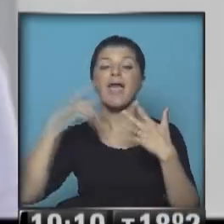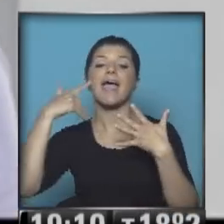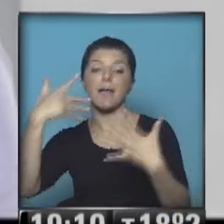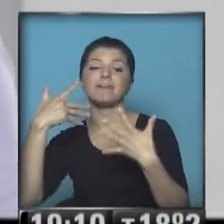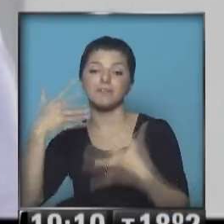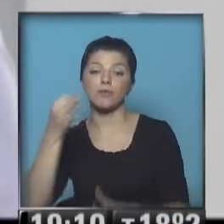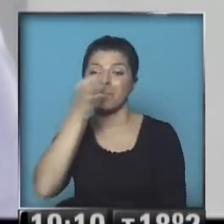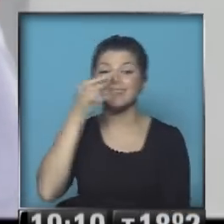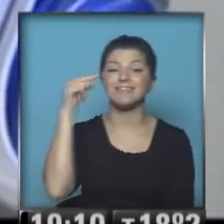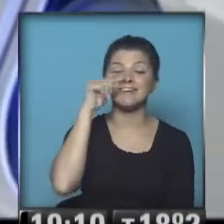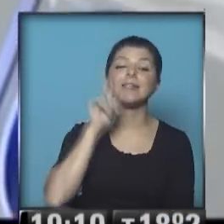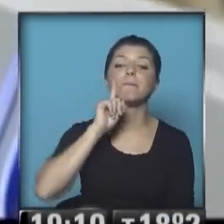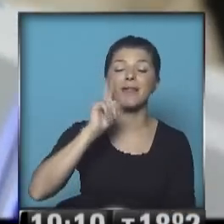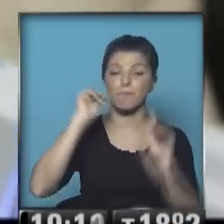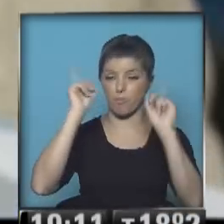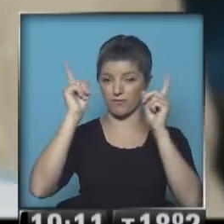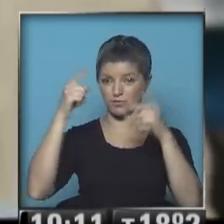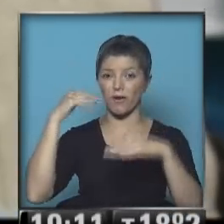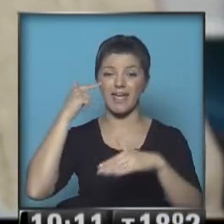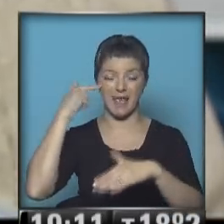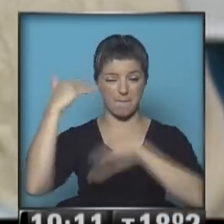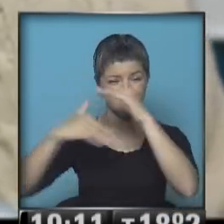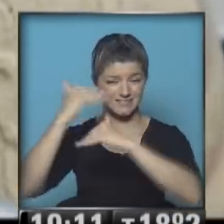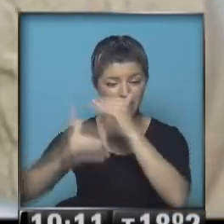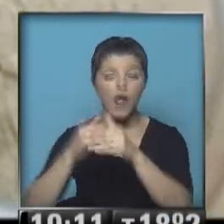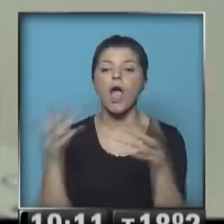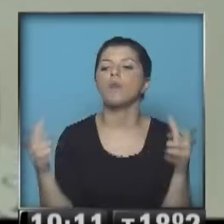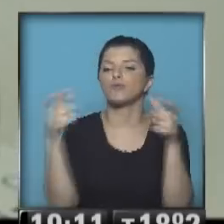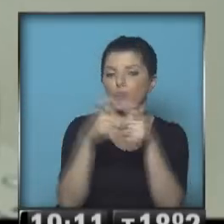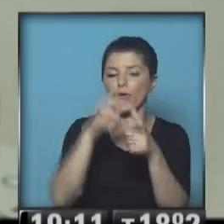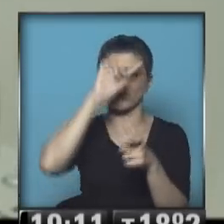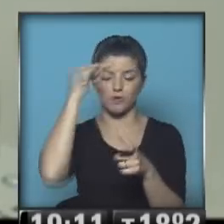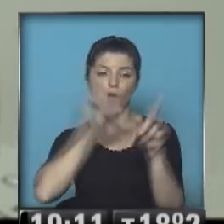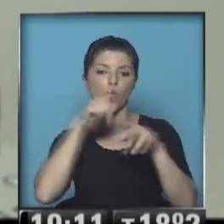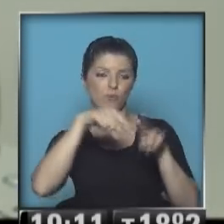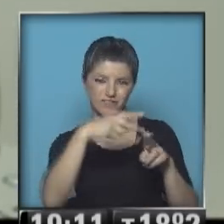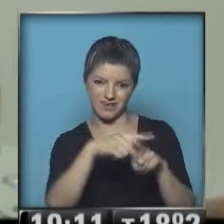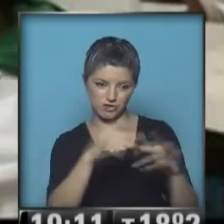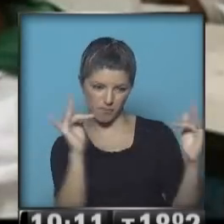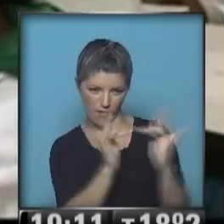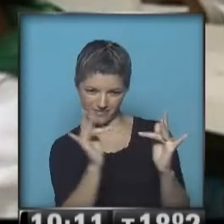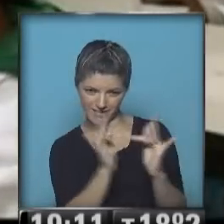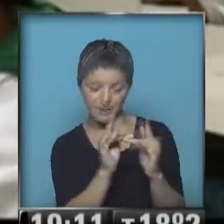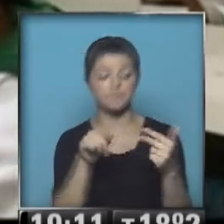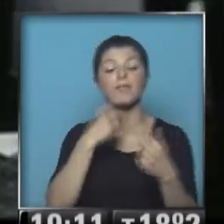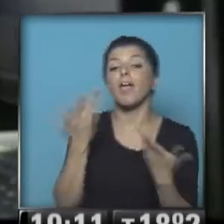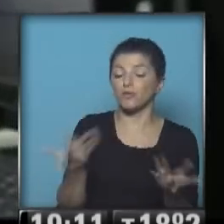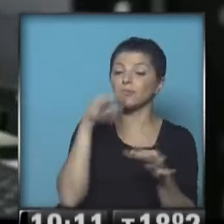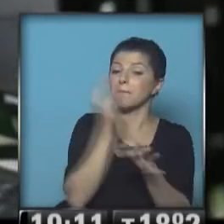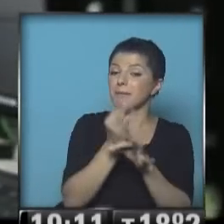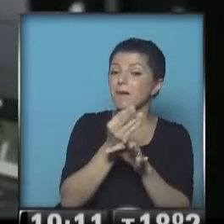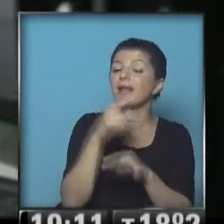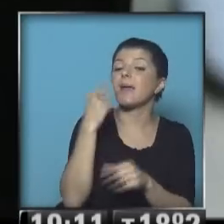27.000 docentes de todo el país a través de encuentros nacionales y talleres virtuales. Primaria Digital permite que maestros